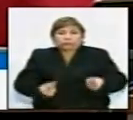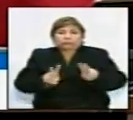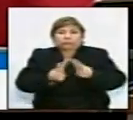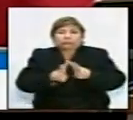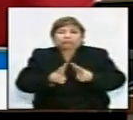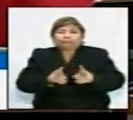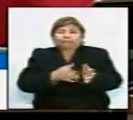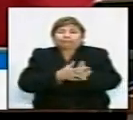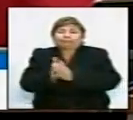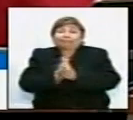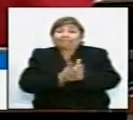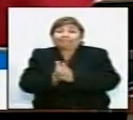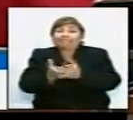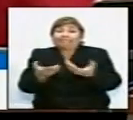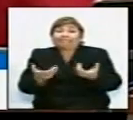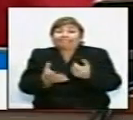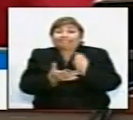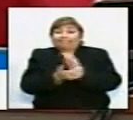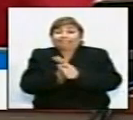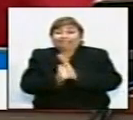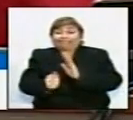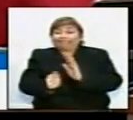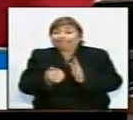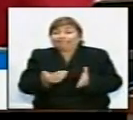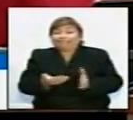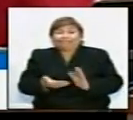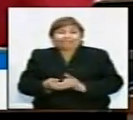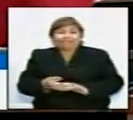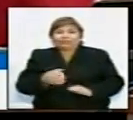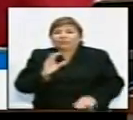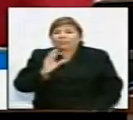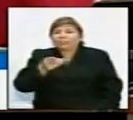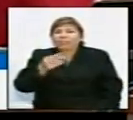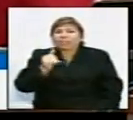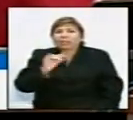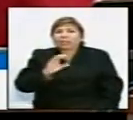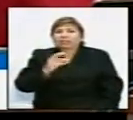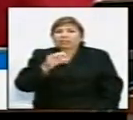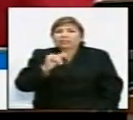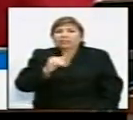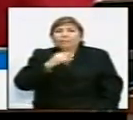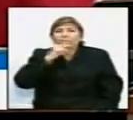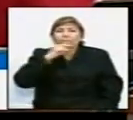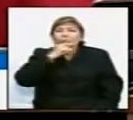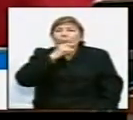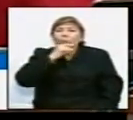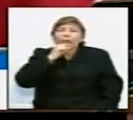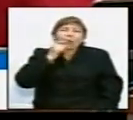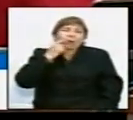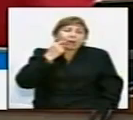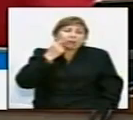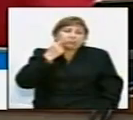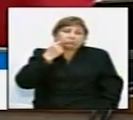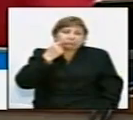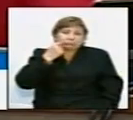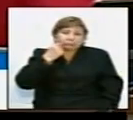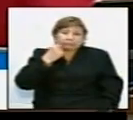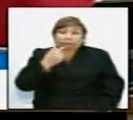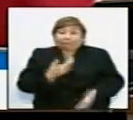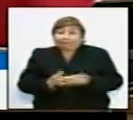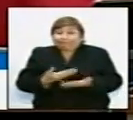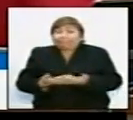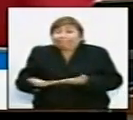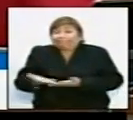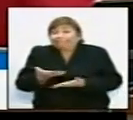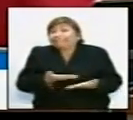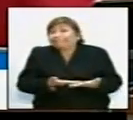los talentos rurales, los yachachic, hombres y mujeres. Ese es otro de los elementos en los que